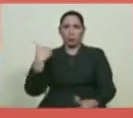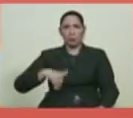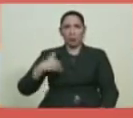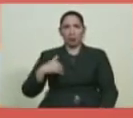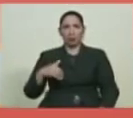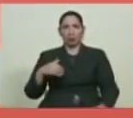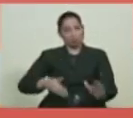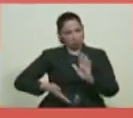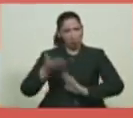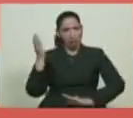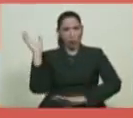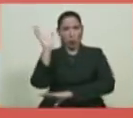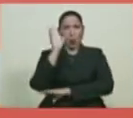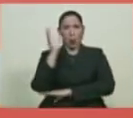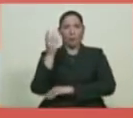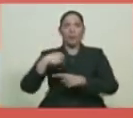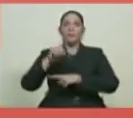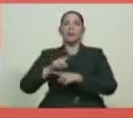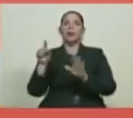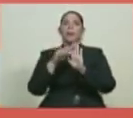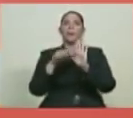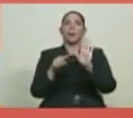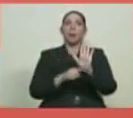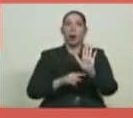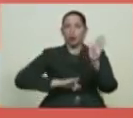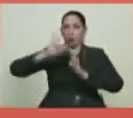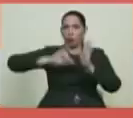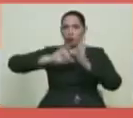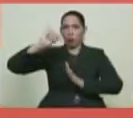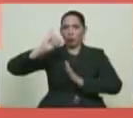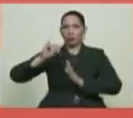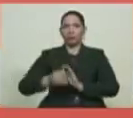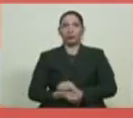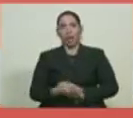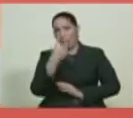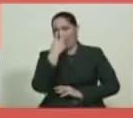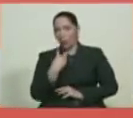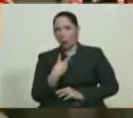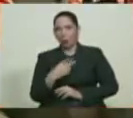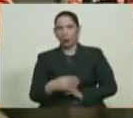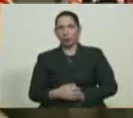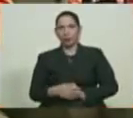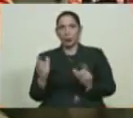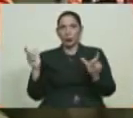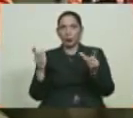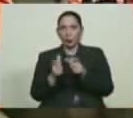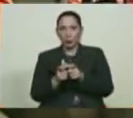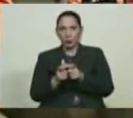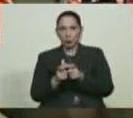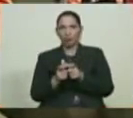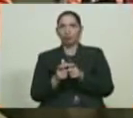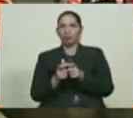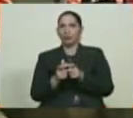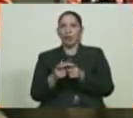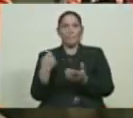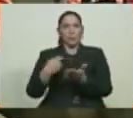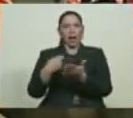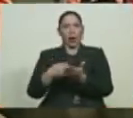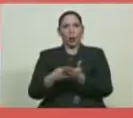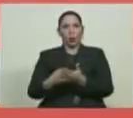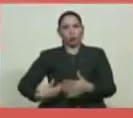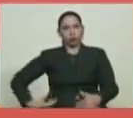Colombia. De las primeras medidas del gobierno de Colombia fue aumentarle los impuestos a los pobres y reducirle los impuestos a los ricos. Aquí es